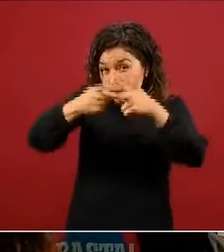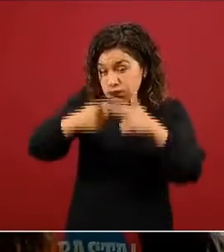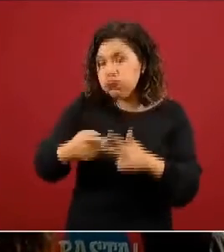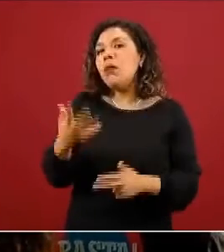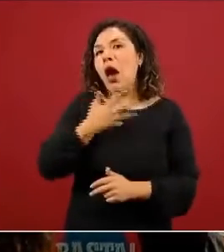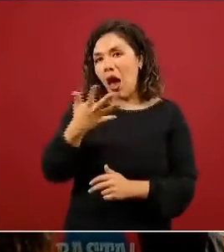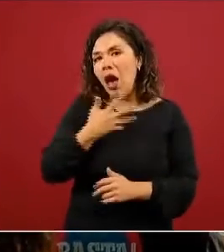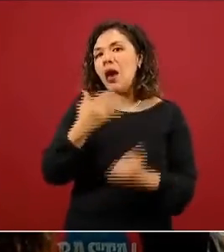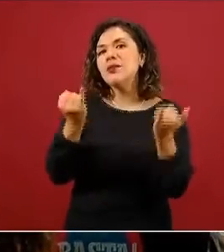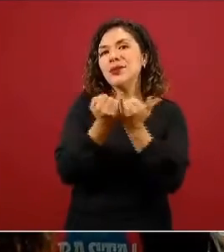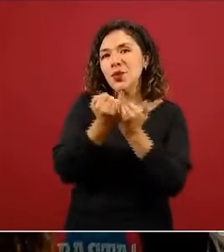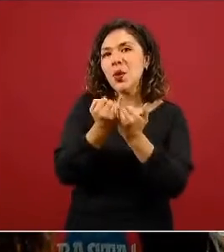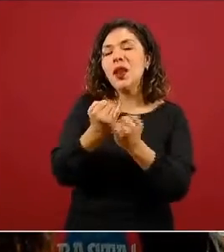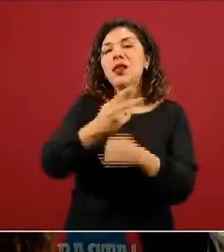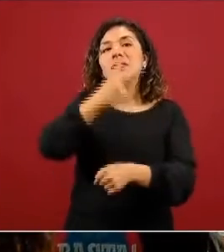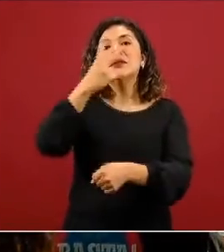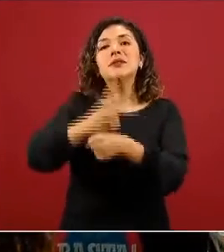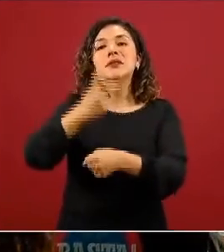tenemos naturalmente ya